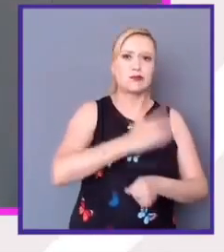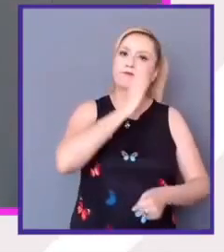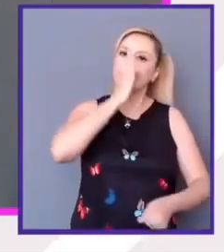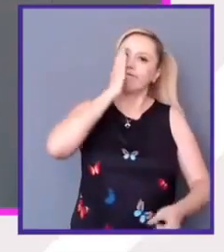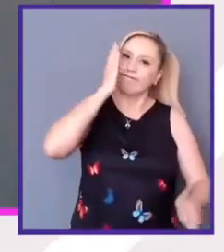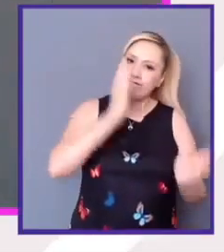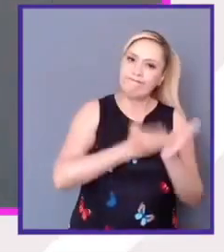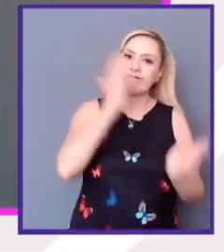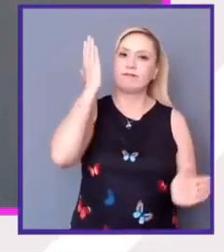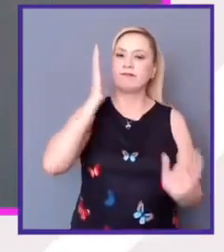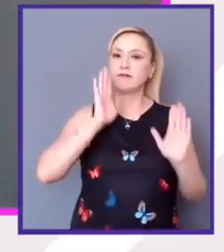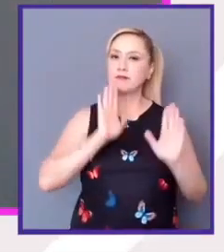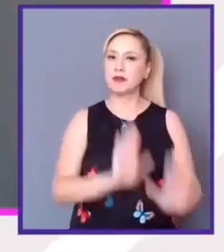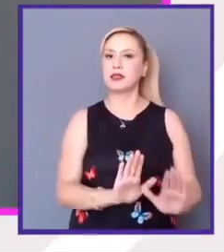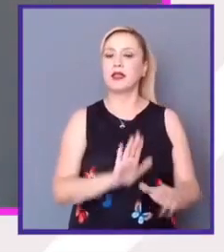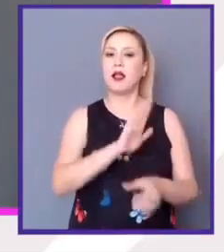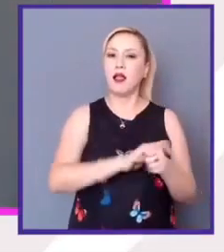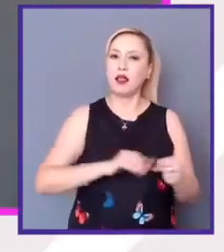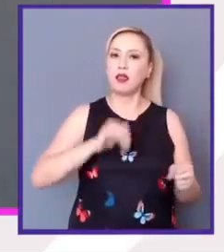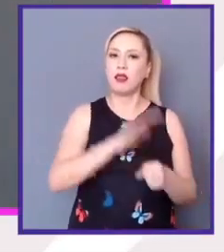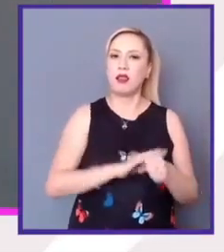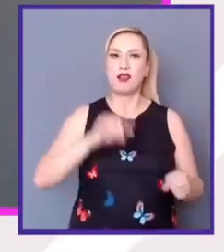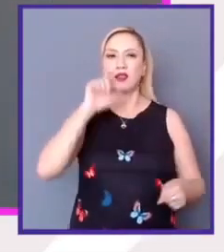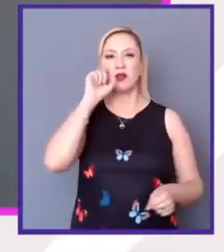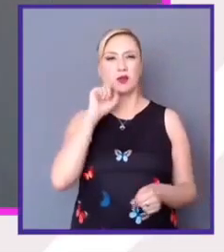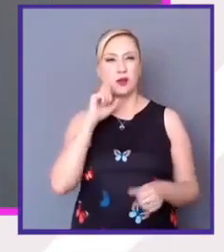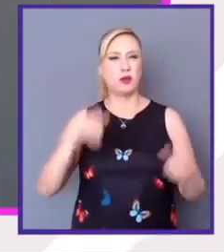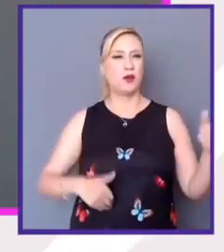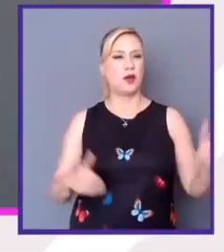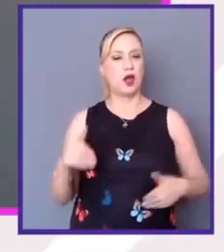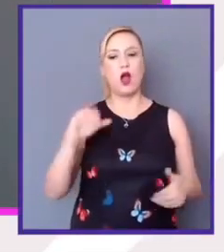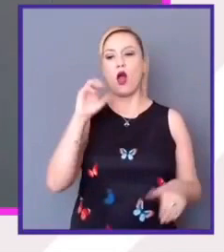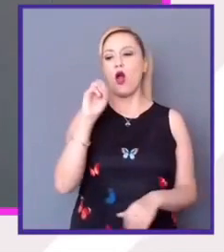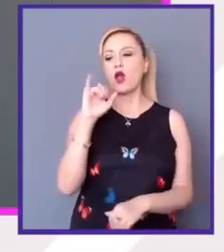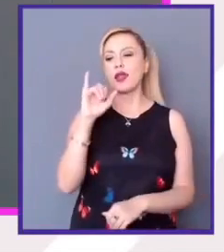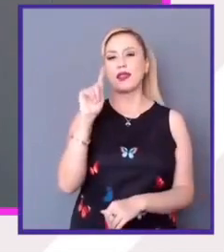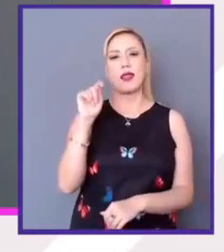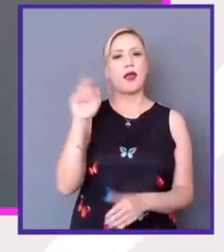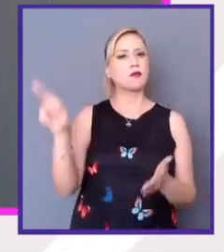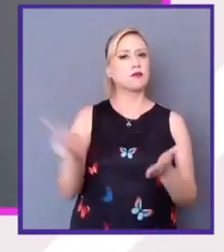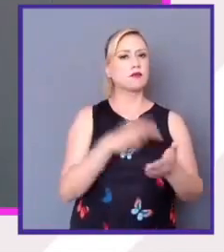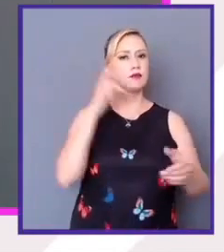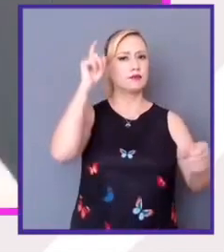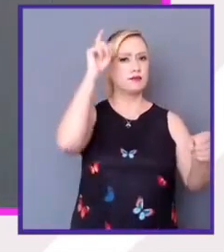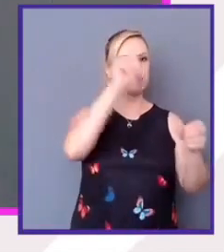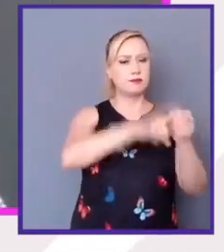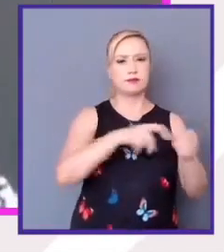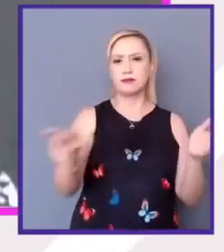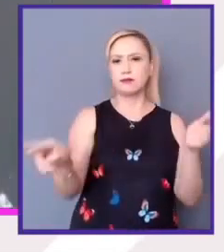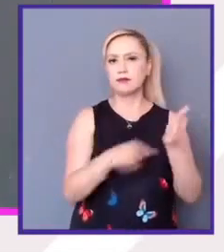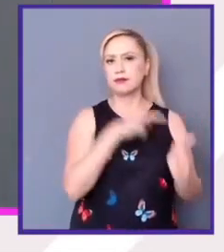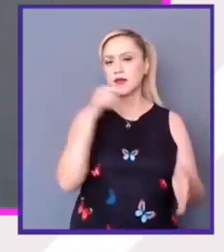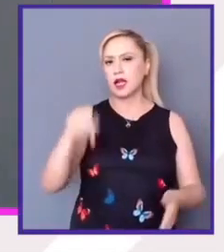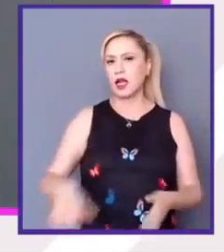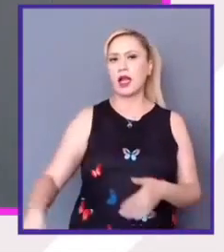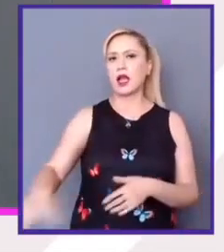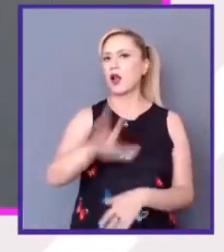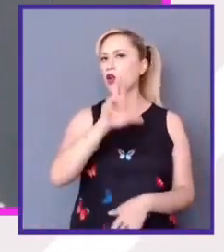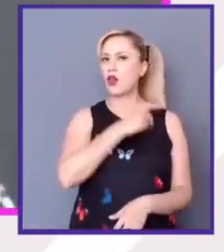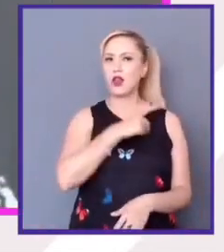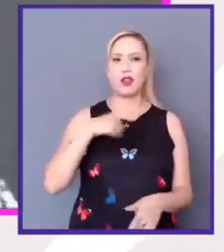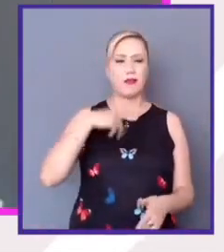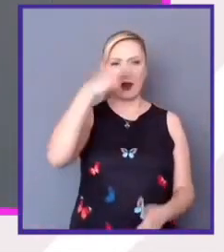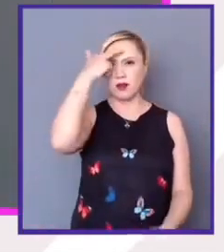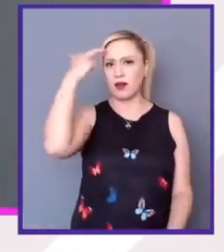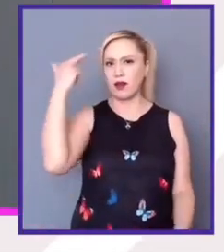ya recientemente se acaba de ratificar el convenio 190 OIT sobre acoso y violencia en el mundo del trabajo, y esos son referentes importantes